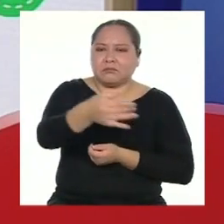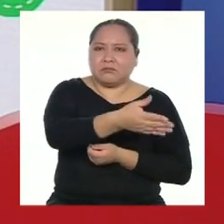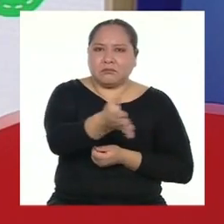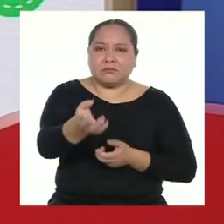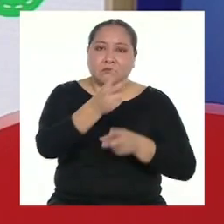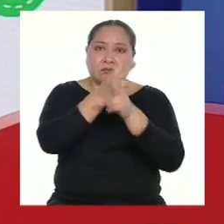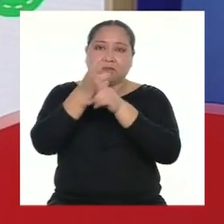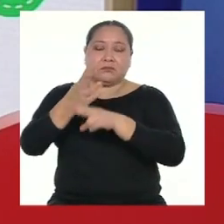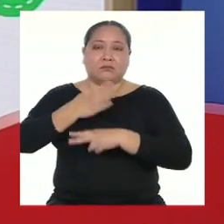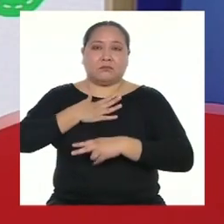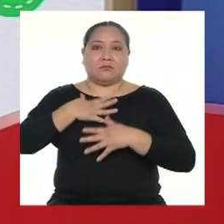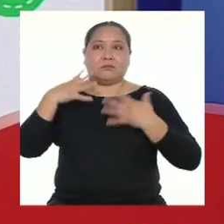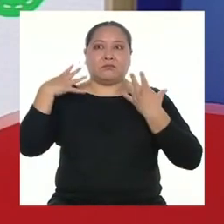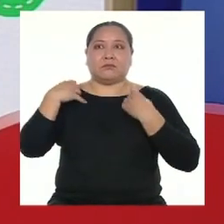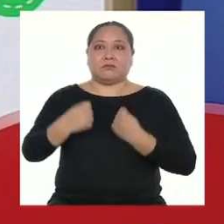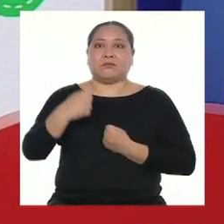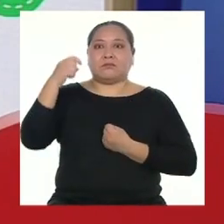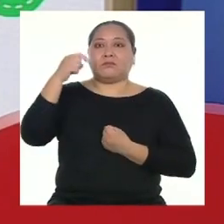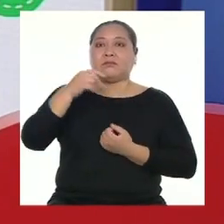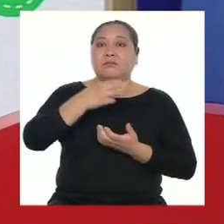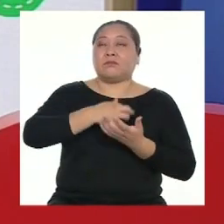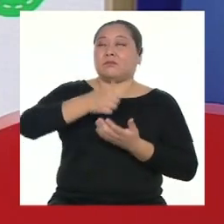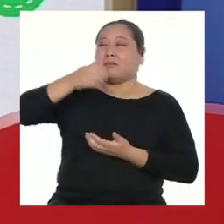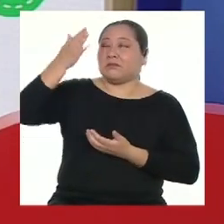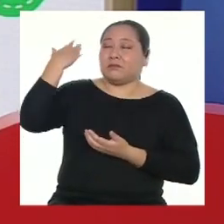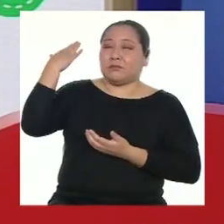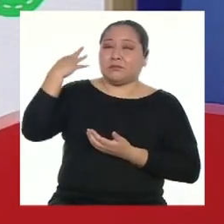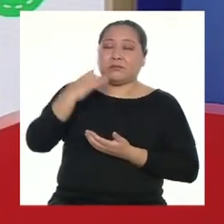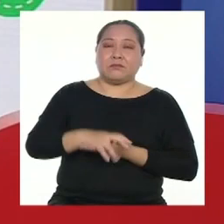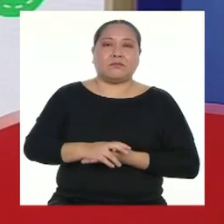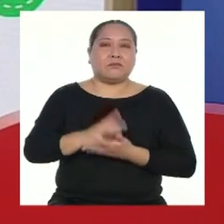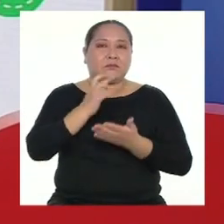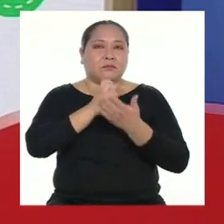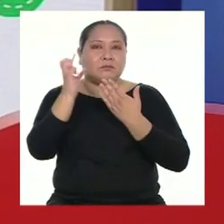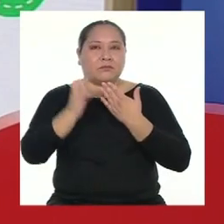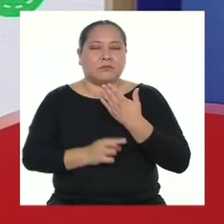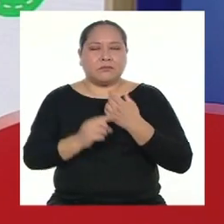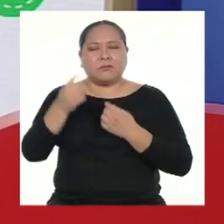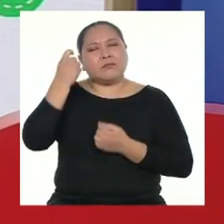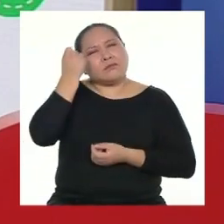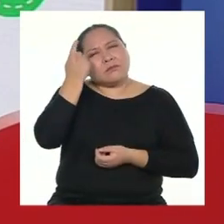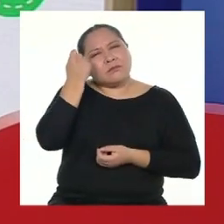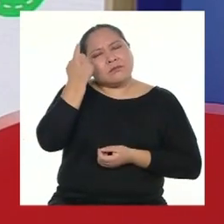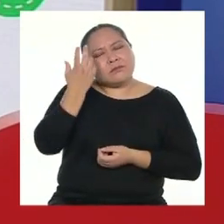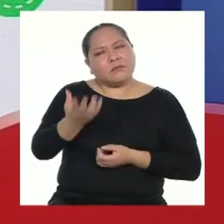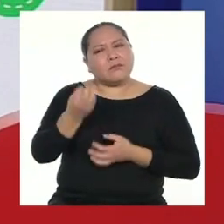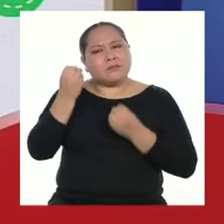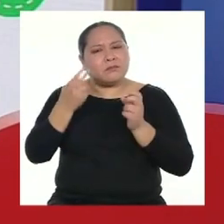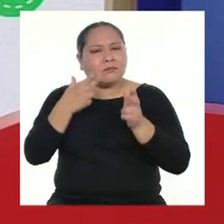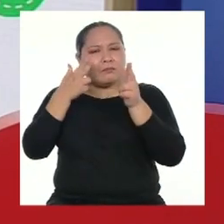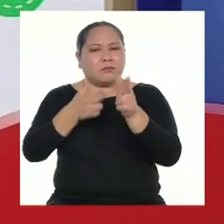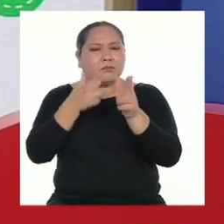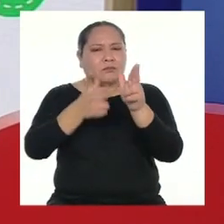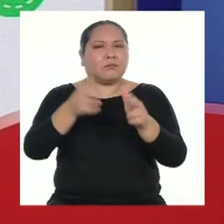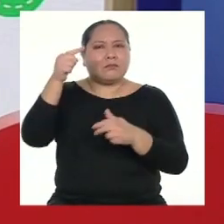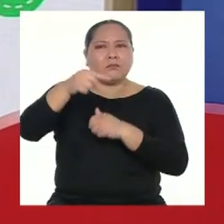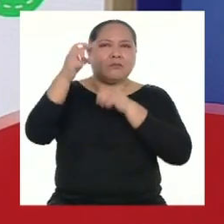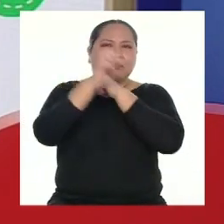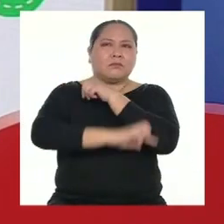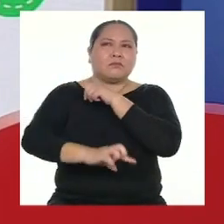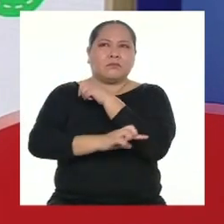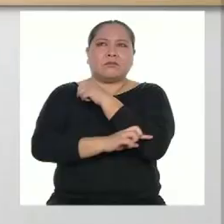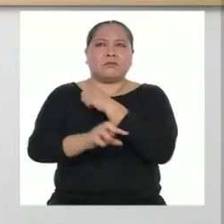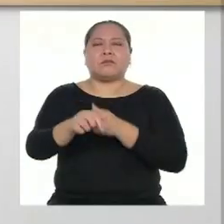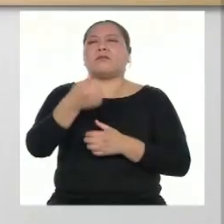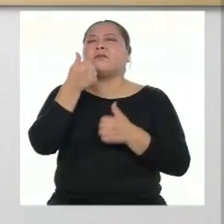nuestra salud, dedicamos la última sesión a comprender un poquito más cómo es que se manifiesta la congestión vehicular en nuestro país y alguna de